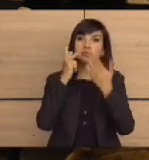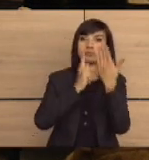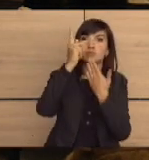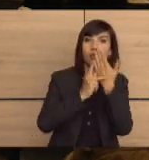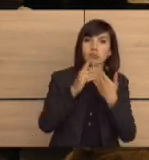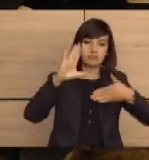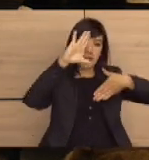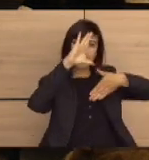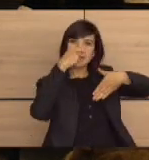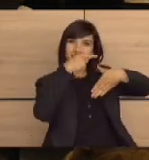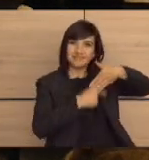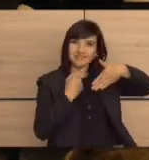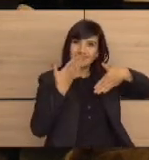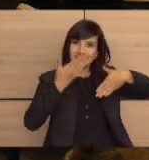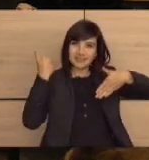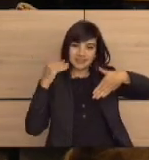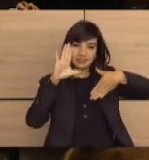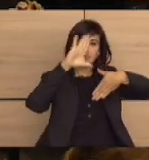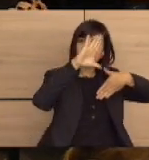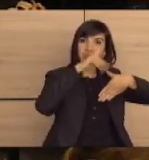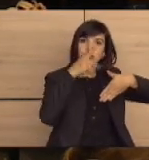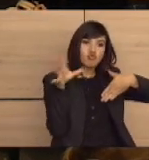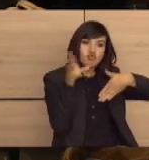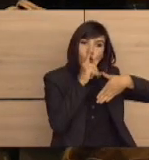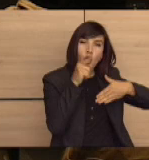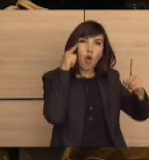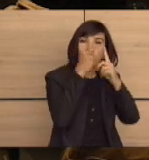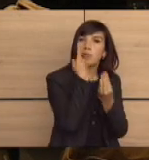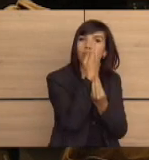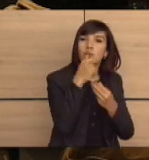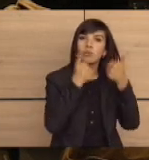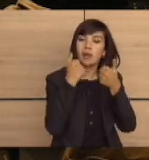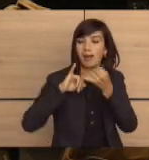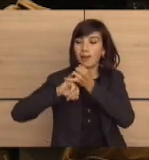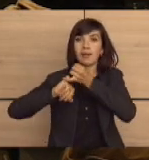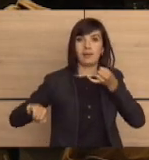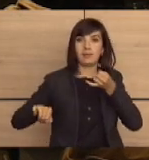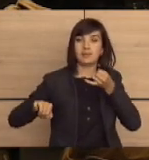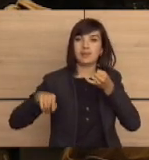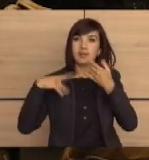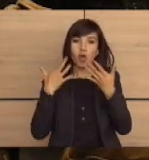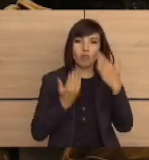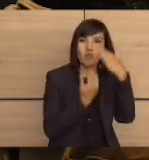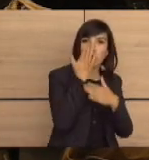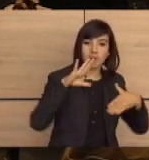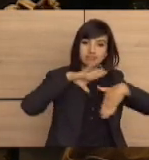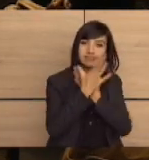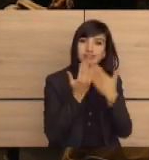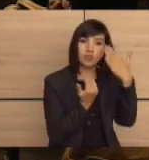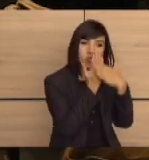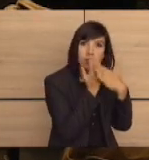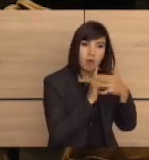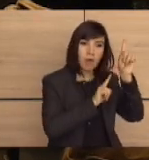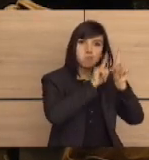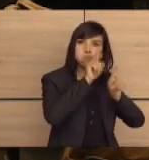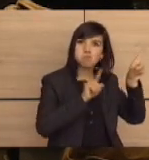repúblicas y como se van a entender en esos momentos república, y es un gran proyecto político que está dejando atrás